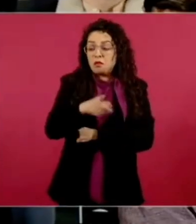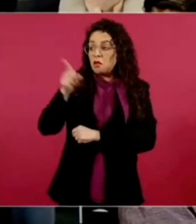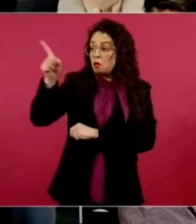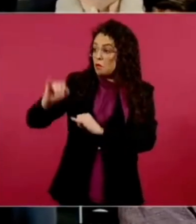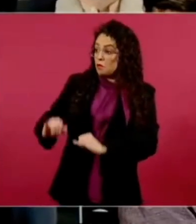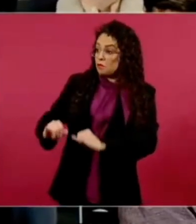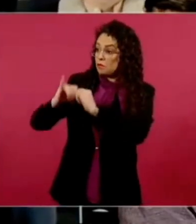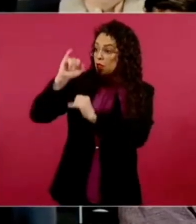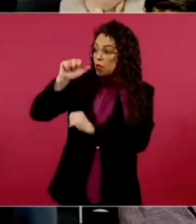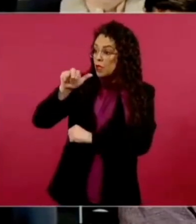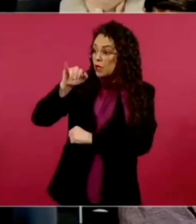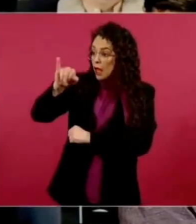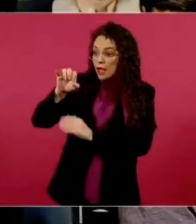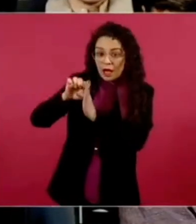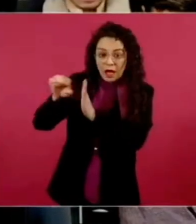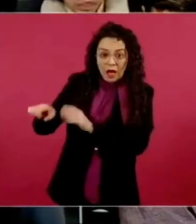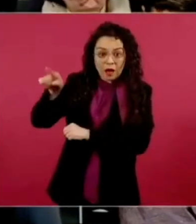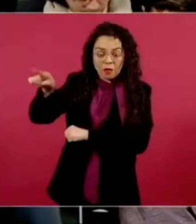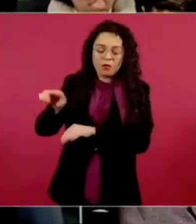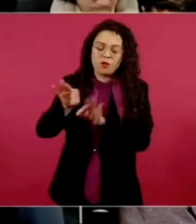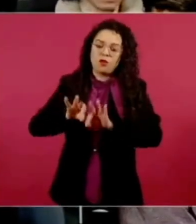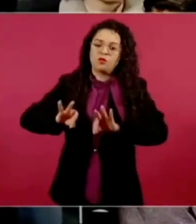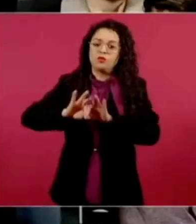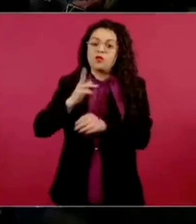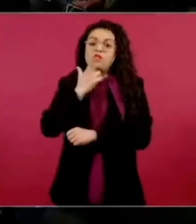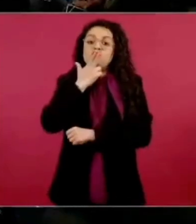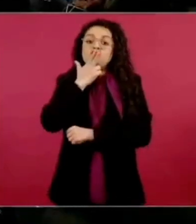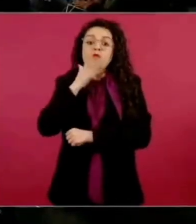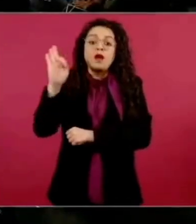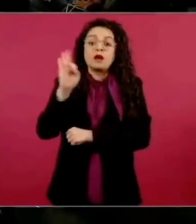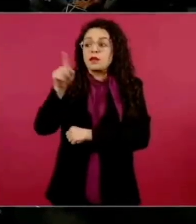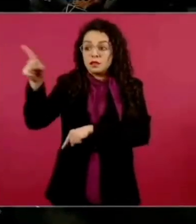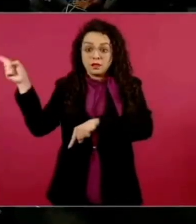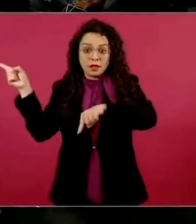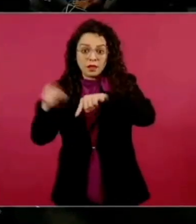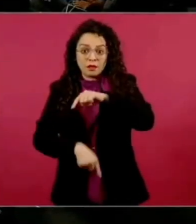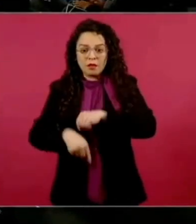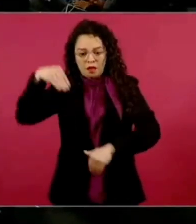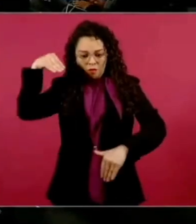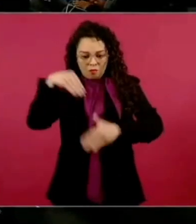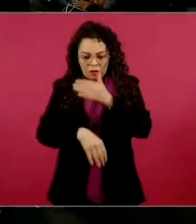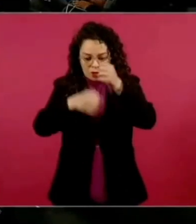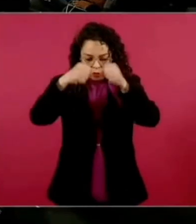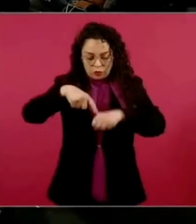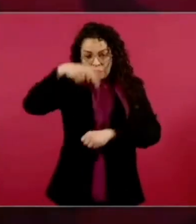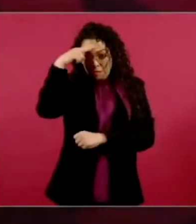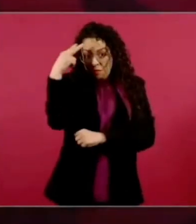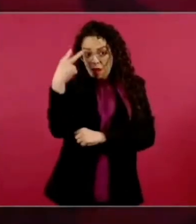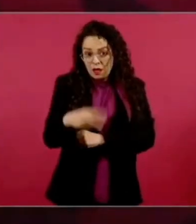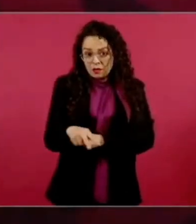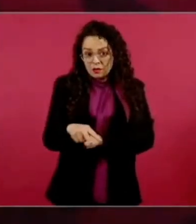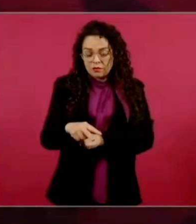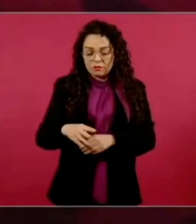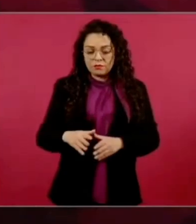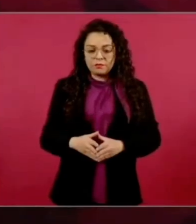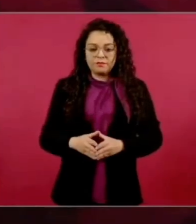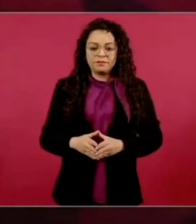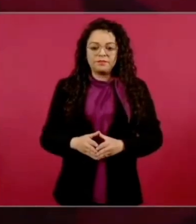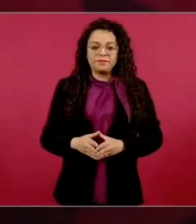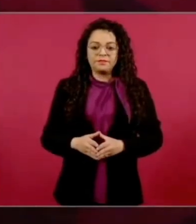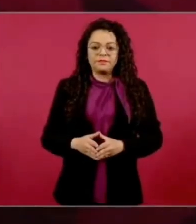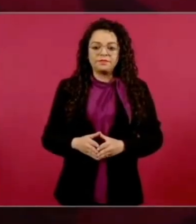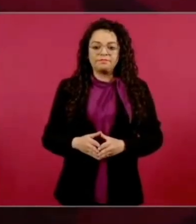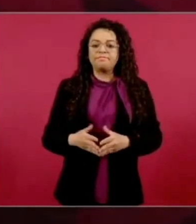son fundamentales y sin ellos se va a caer el país. Bueno, pues ya conocen mi opinión. Todos